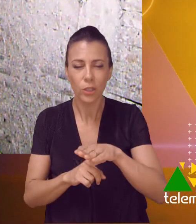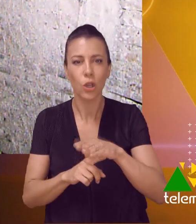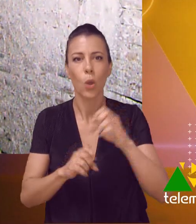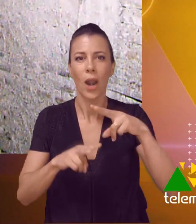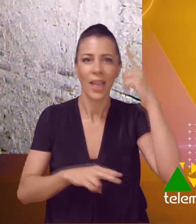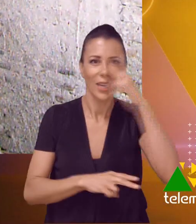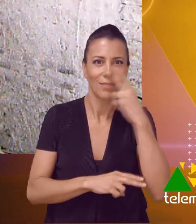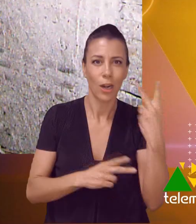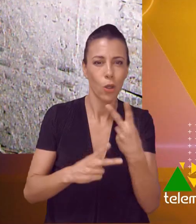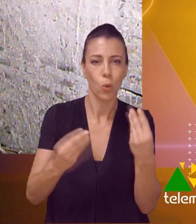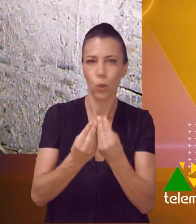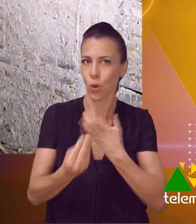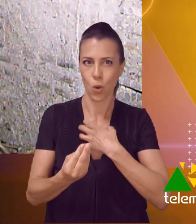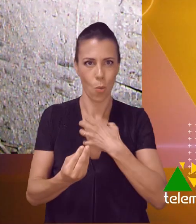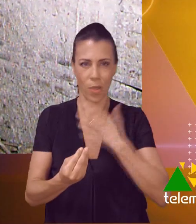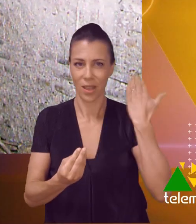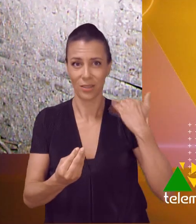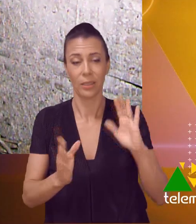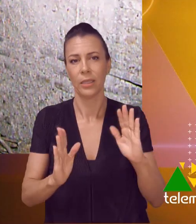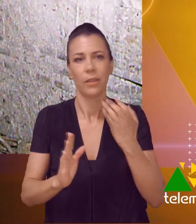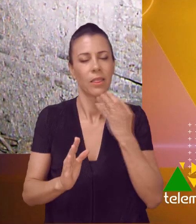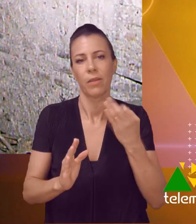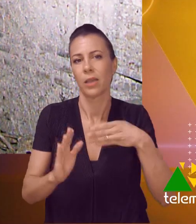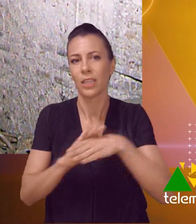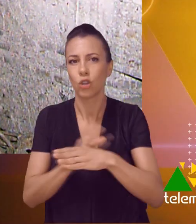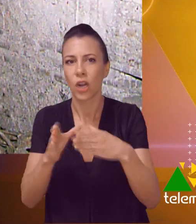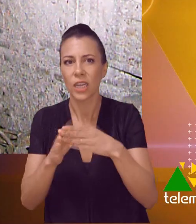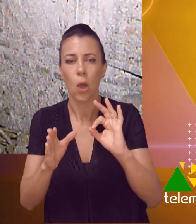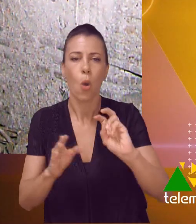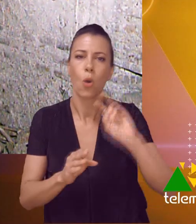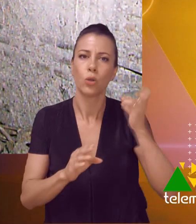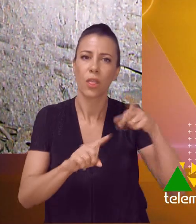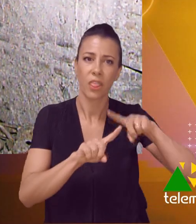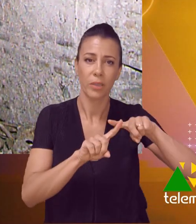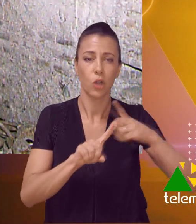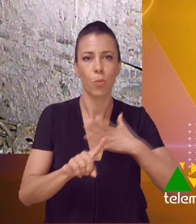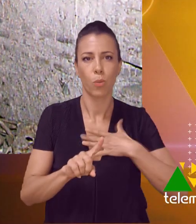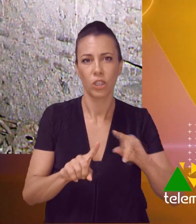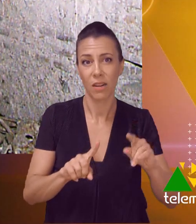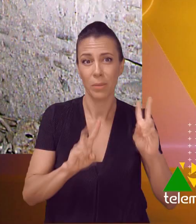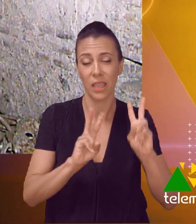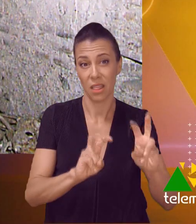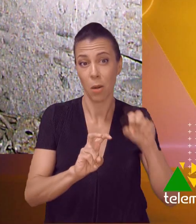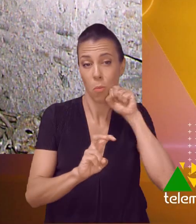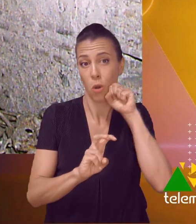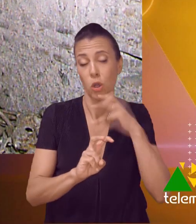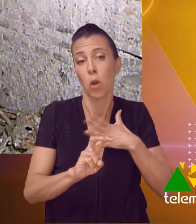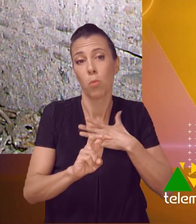los cristianos se enterraban dentro de la iglesia o en algún cementerio, que posiblemente el cementerio inicial de Motril